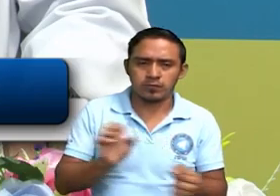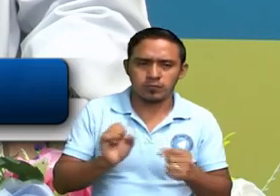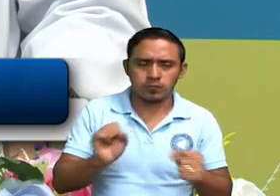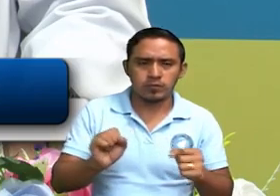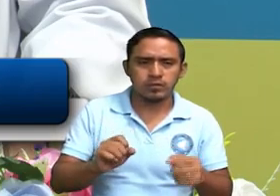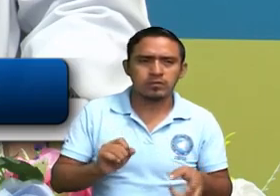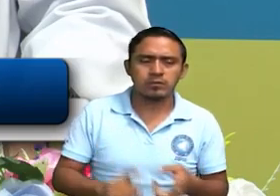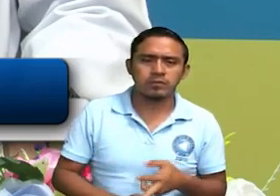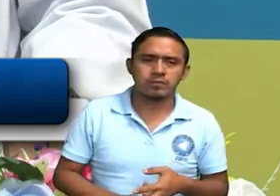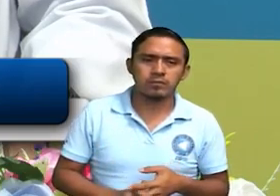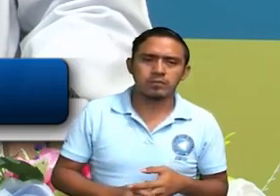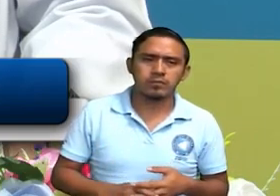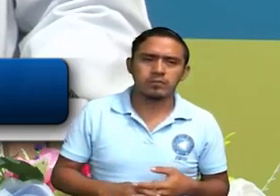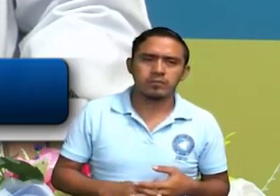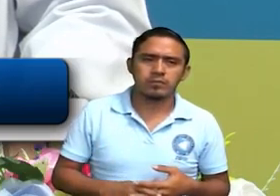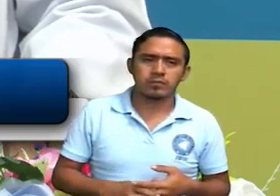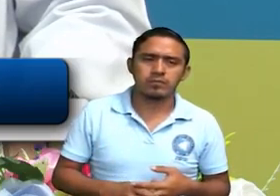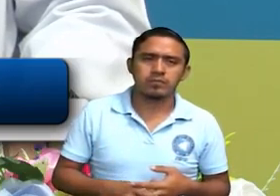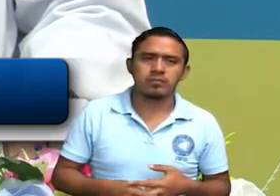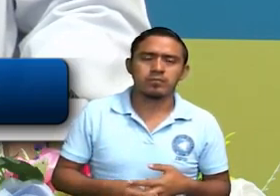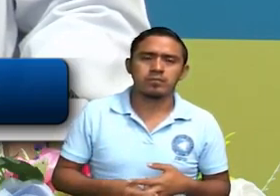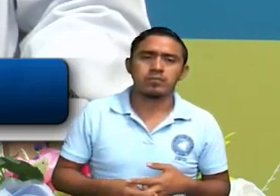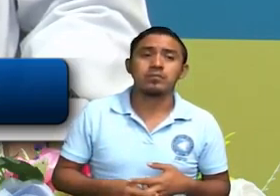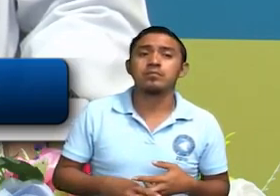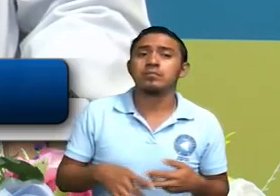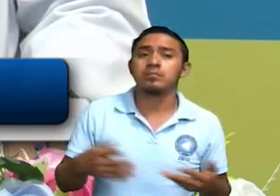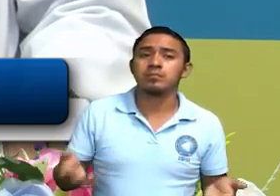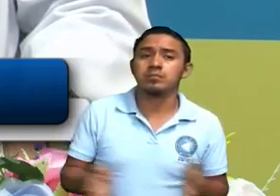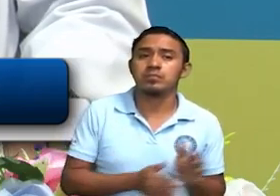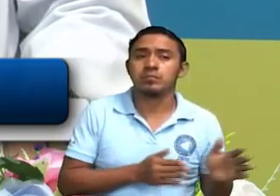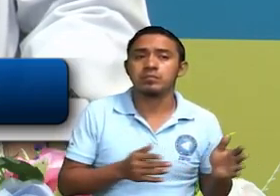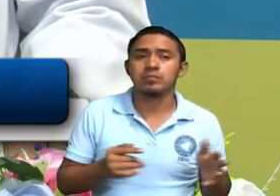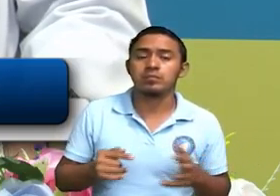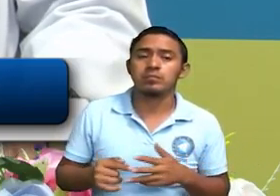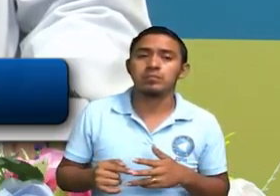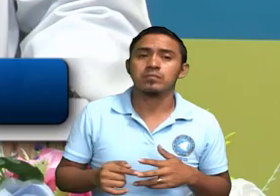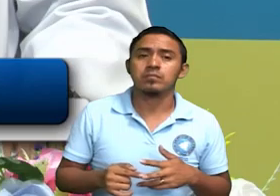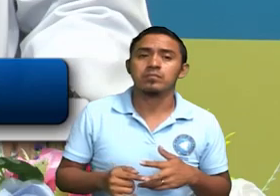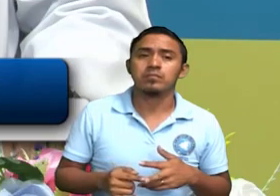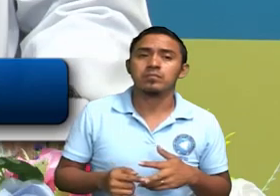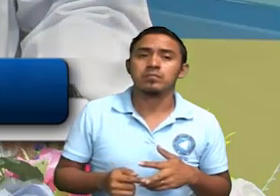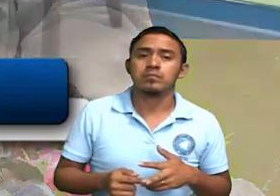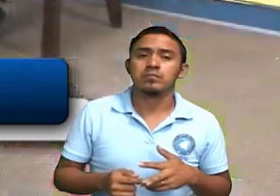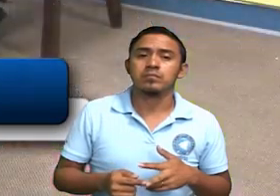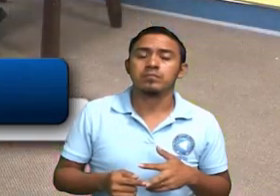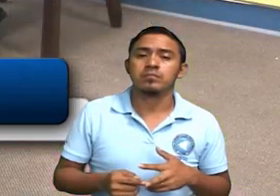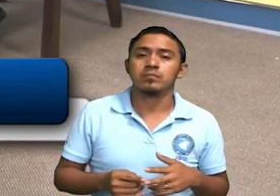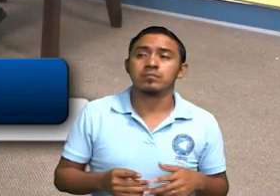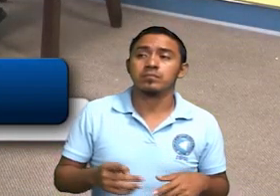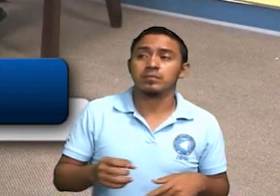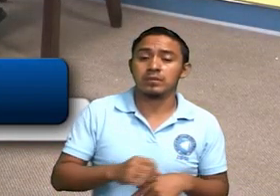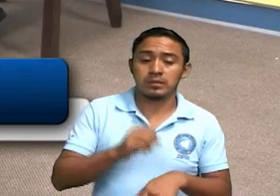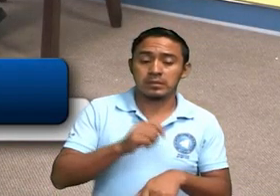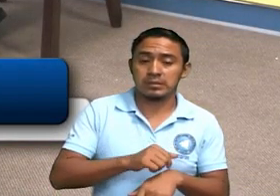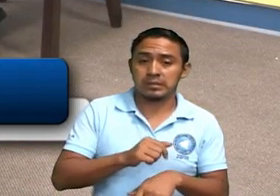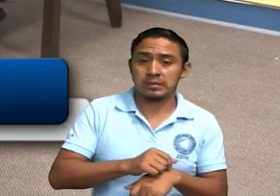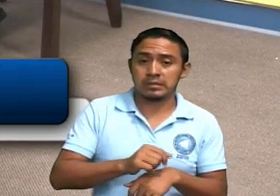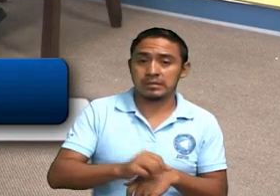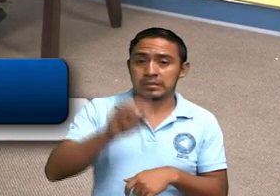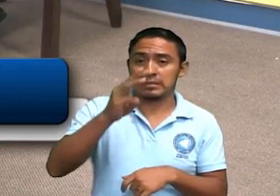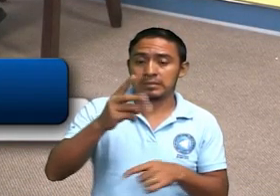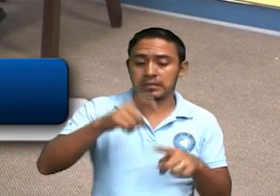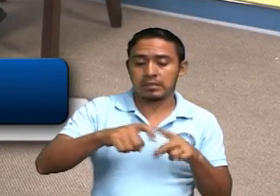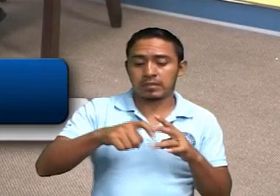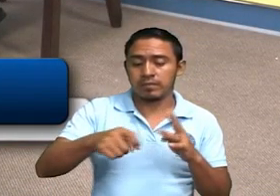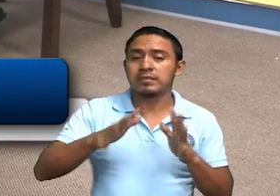altos, ¿ves? Entonces, y lo otro es de que al tercer mes de